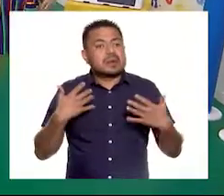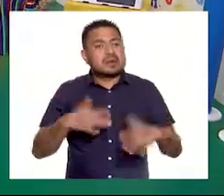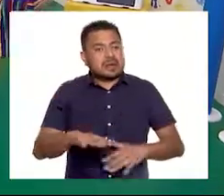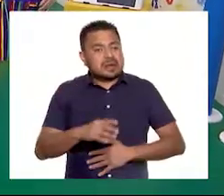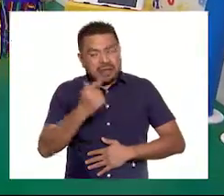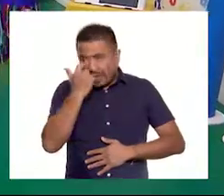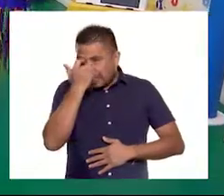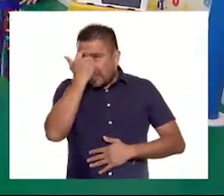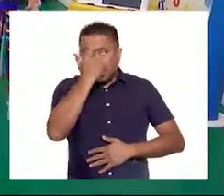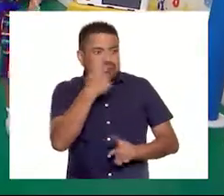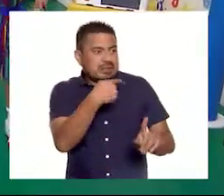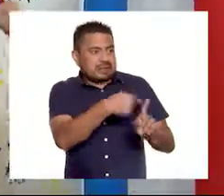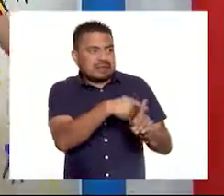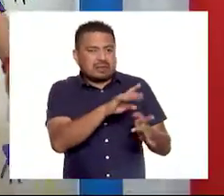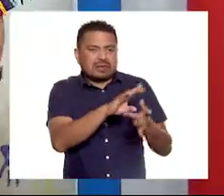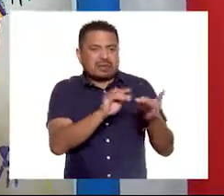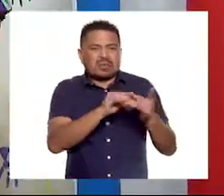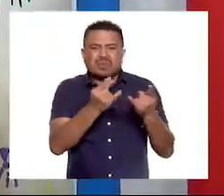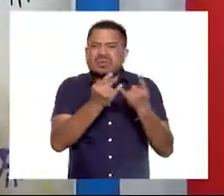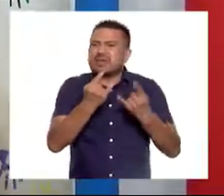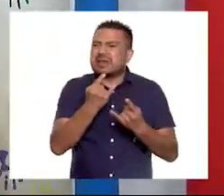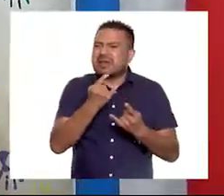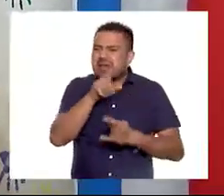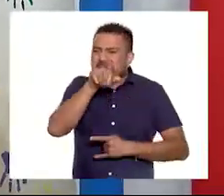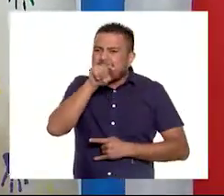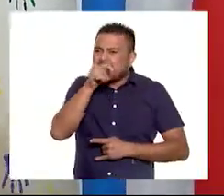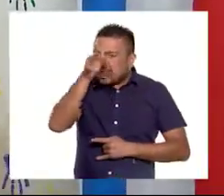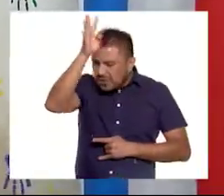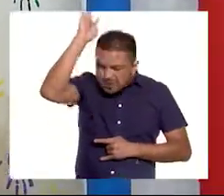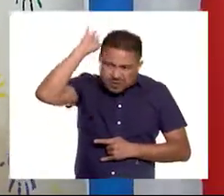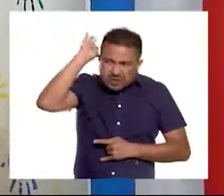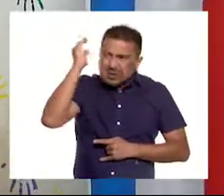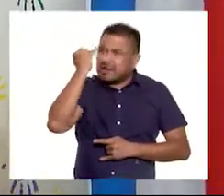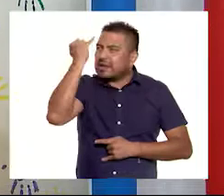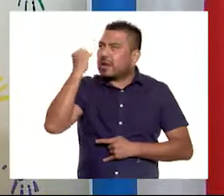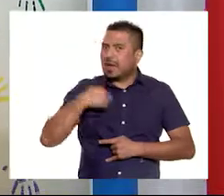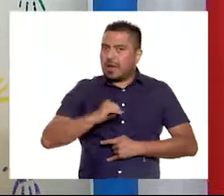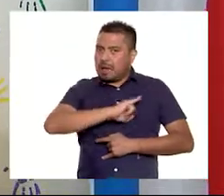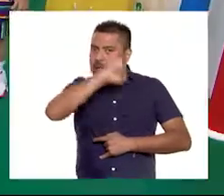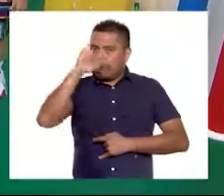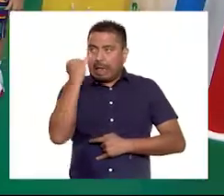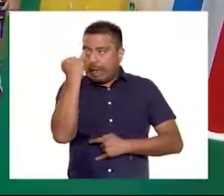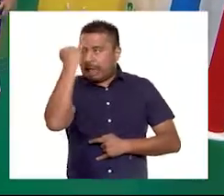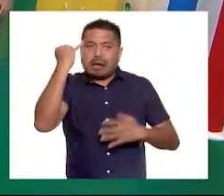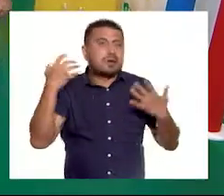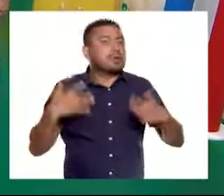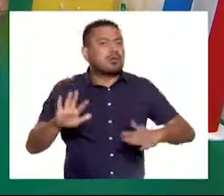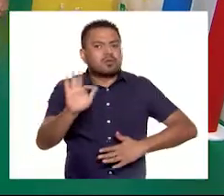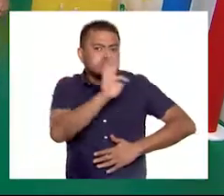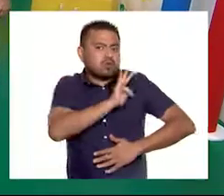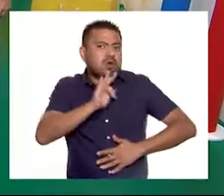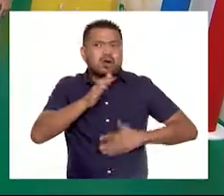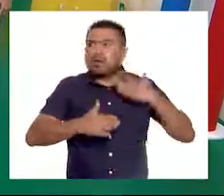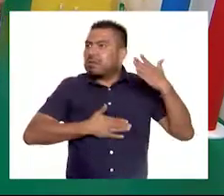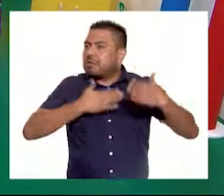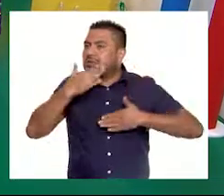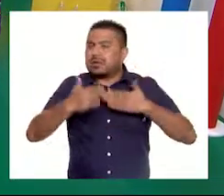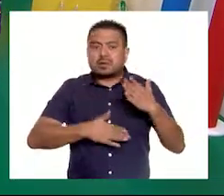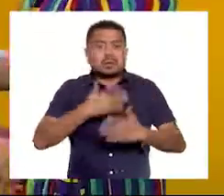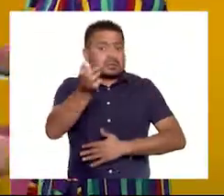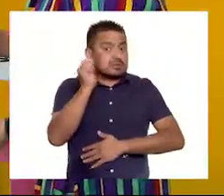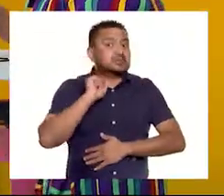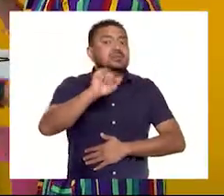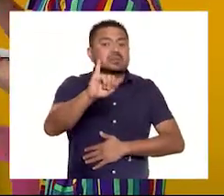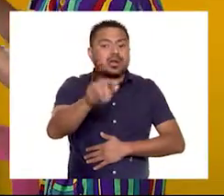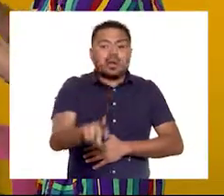¿Qué ocurrencia es eso de contarle cuentos a las gallinas? Imagínate. Nunca se me hubiera ocurrido, pero podría ser divertido. Sí, por